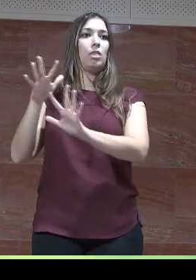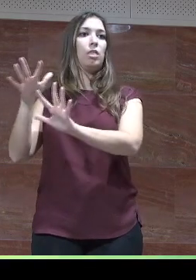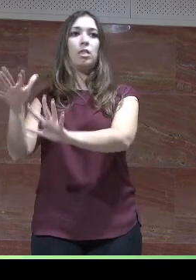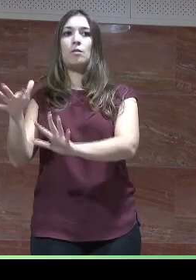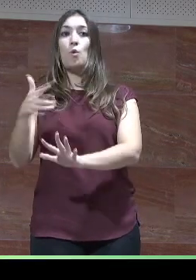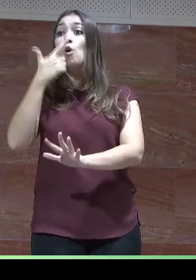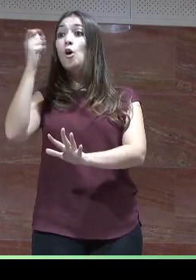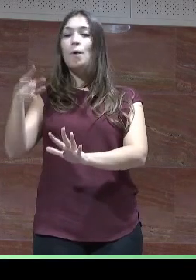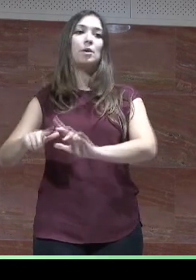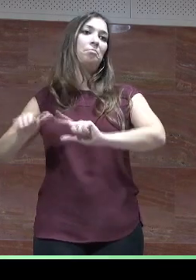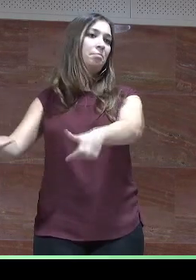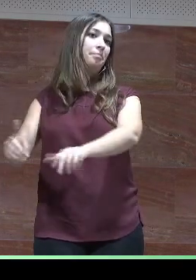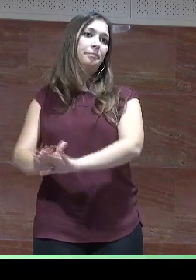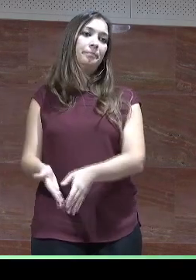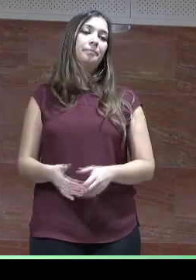la utilidad.